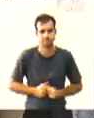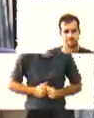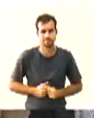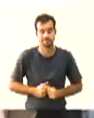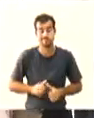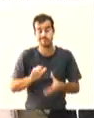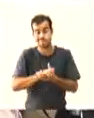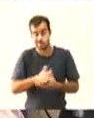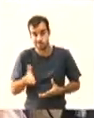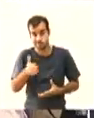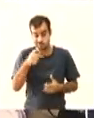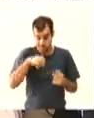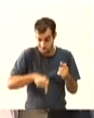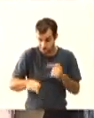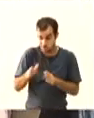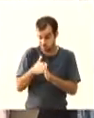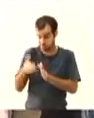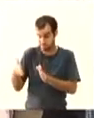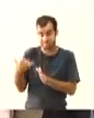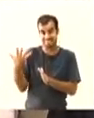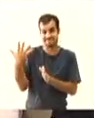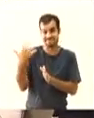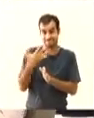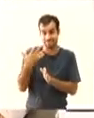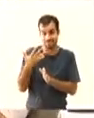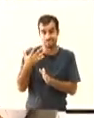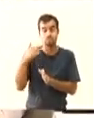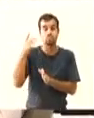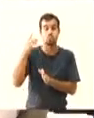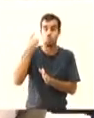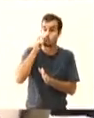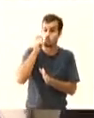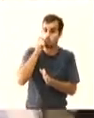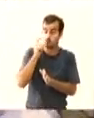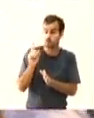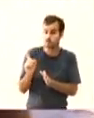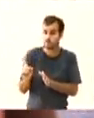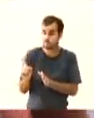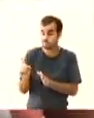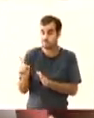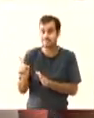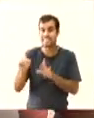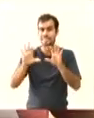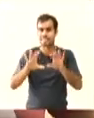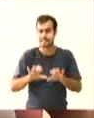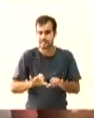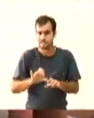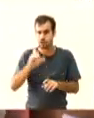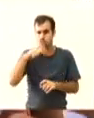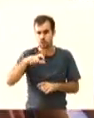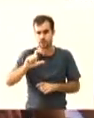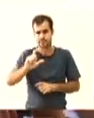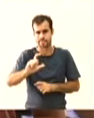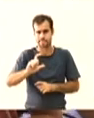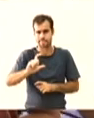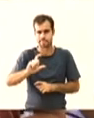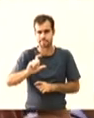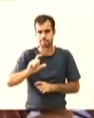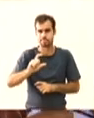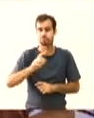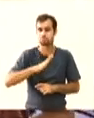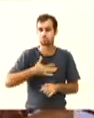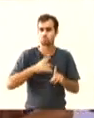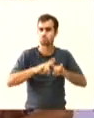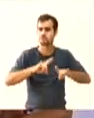Amigos, en esta oportunidad tengo el inmenso placer de volver a compartir con Fabián Pérez Alonso, quien es el secretario de la Unión de Jóvenes Comunistas